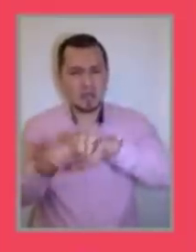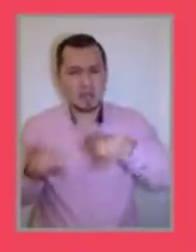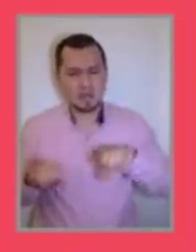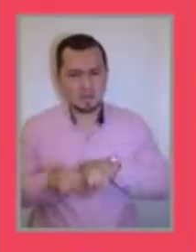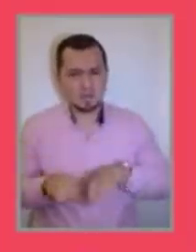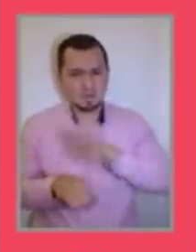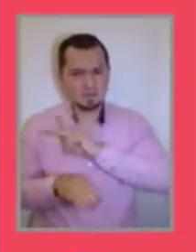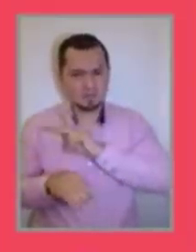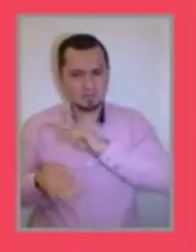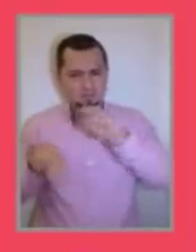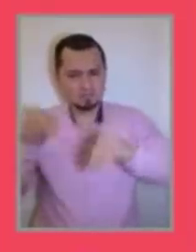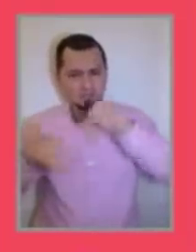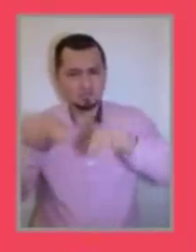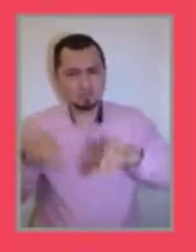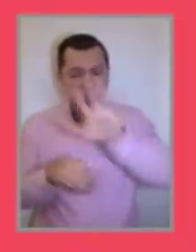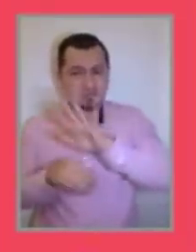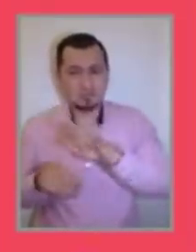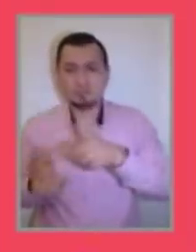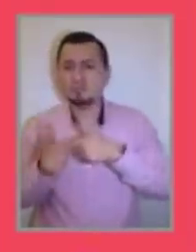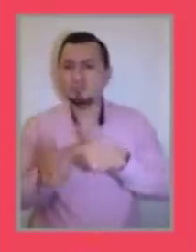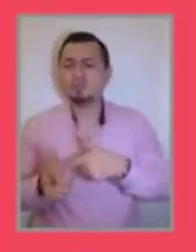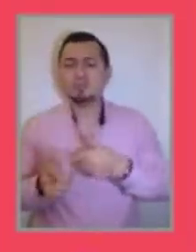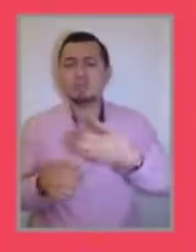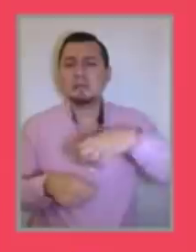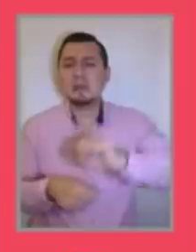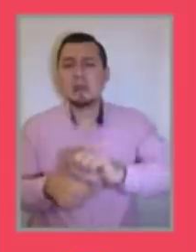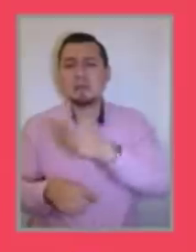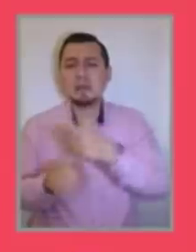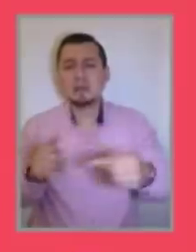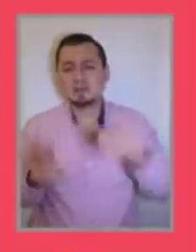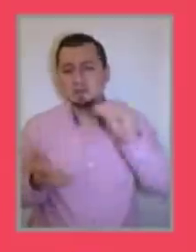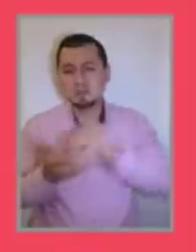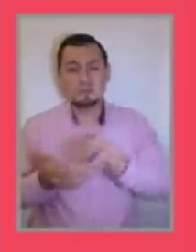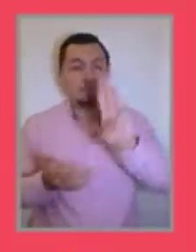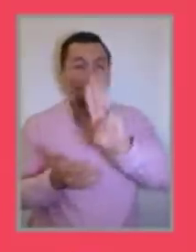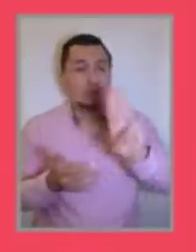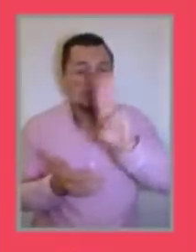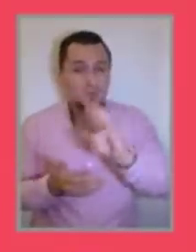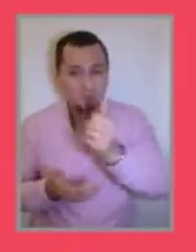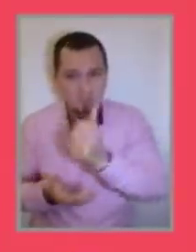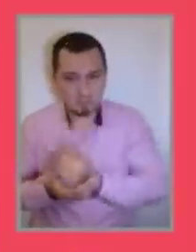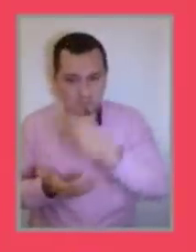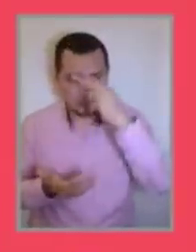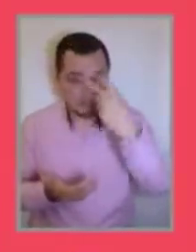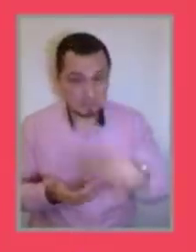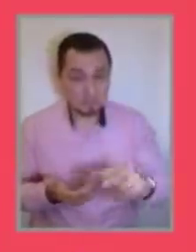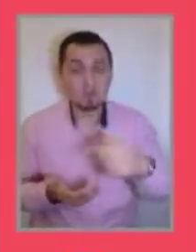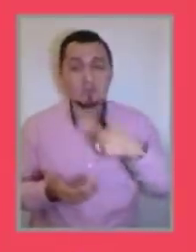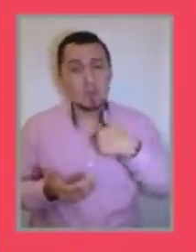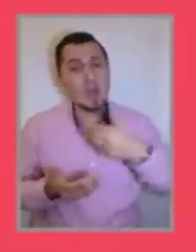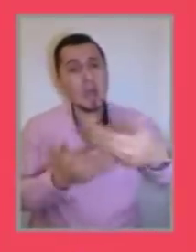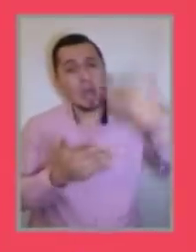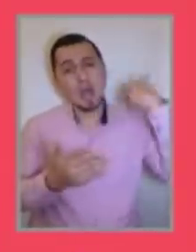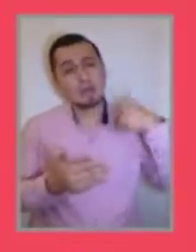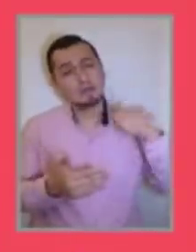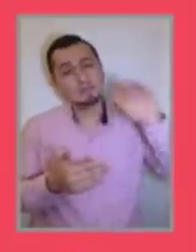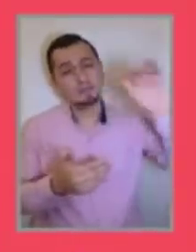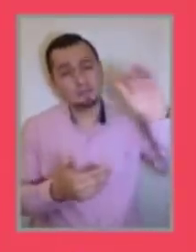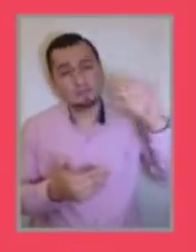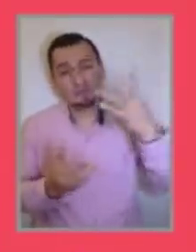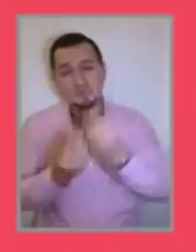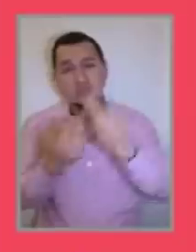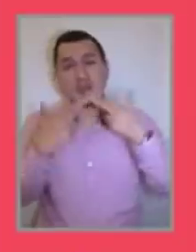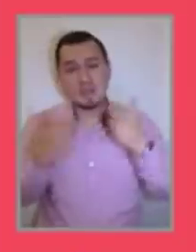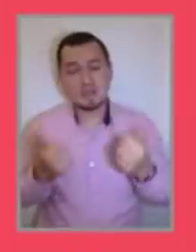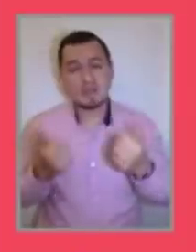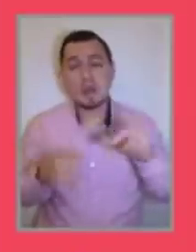están trabajando toda esta semana en ella. Se va a discutir el miércoles en la Ciudad de México. Yo hablé con el secretario de Hacienda apenas